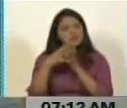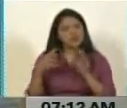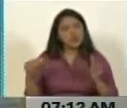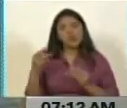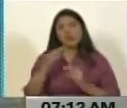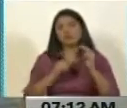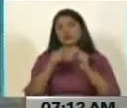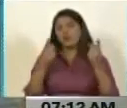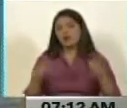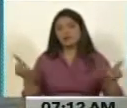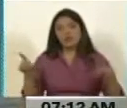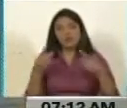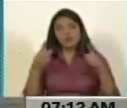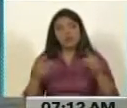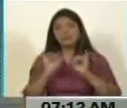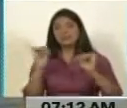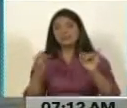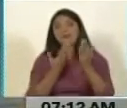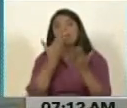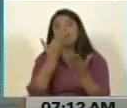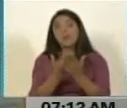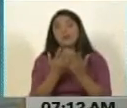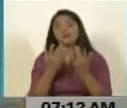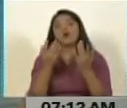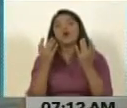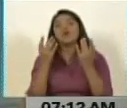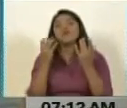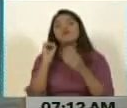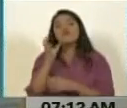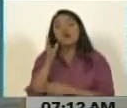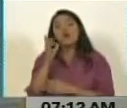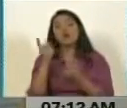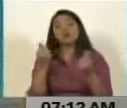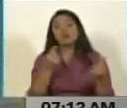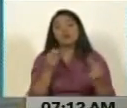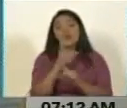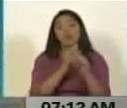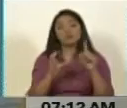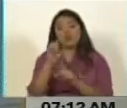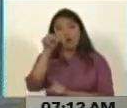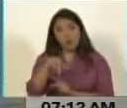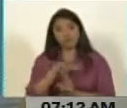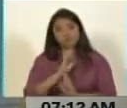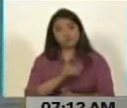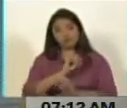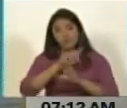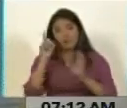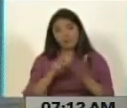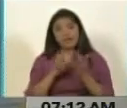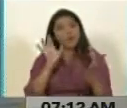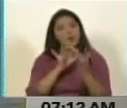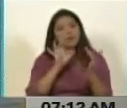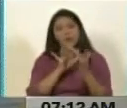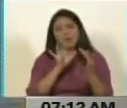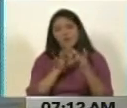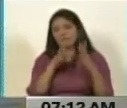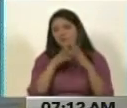de sonido. Hicieron una propuesta en el Foro de la Economía Cultural que hoy estamos cumpliendo y es la posibilidad de articulación